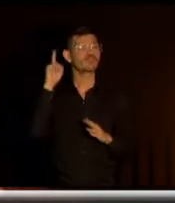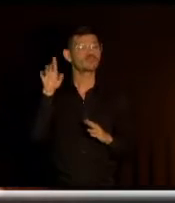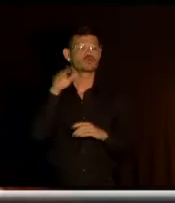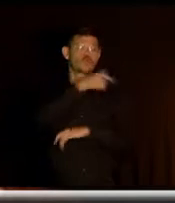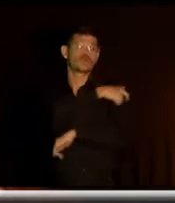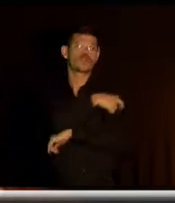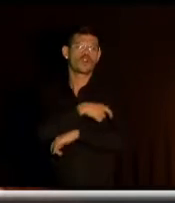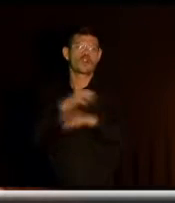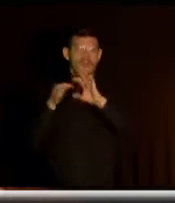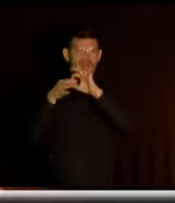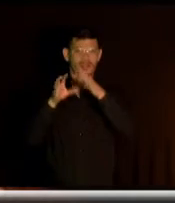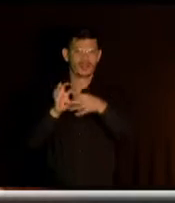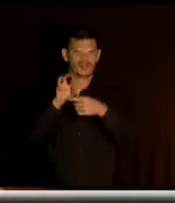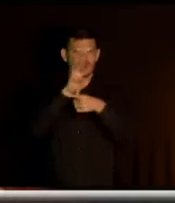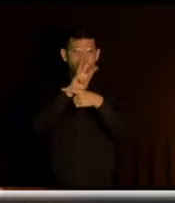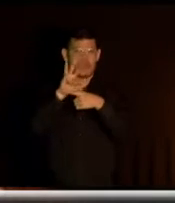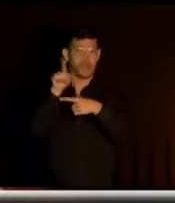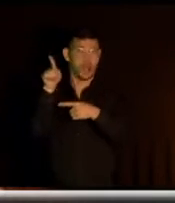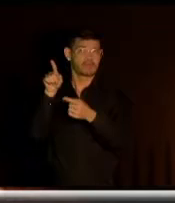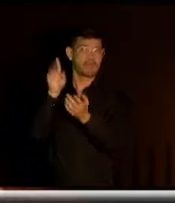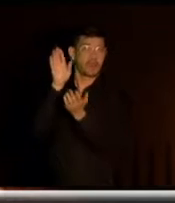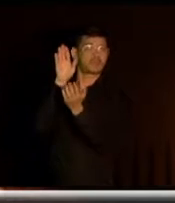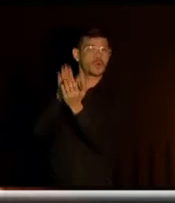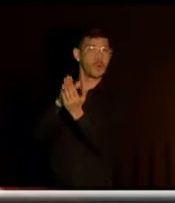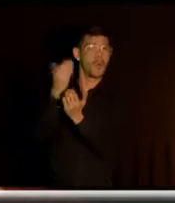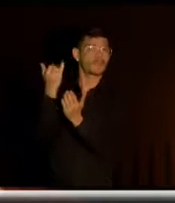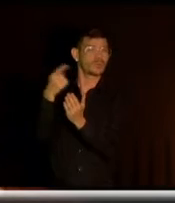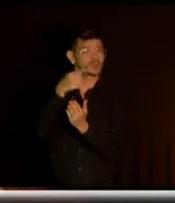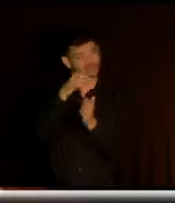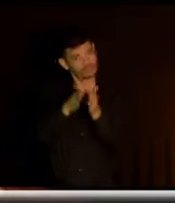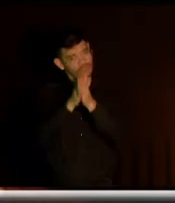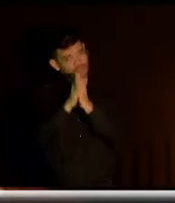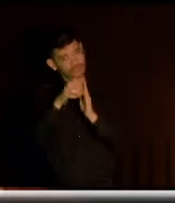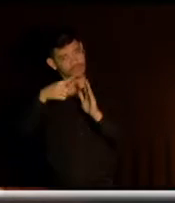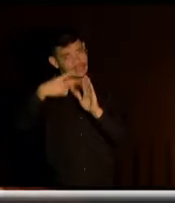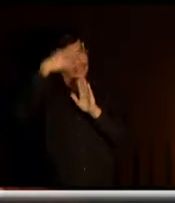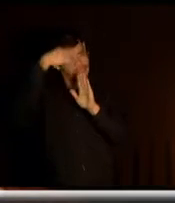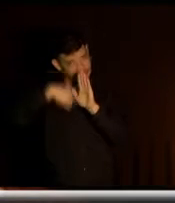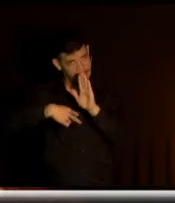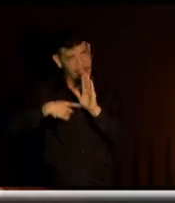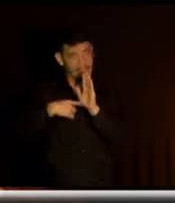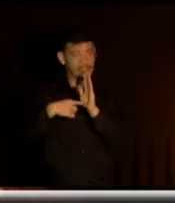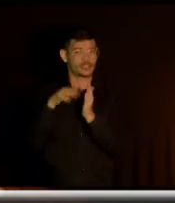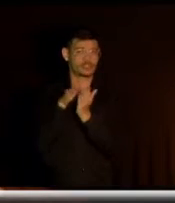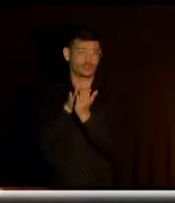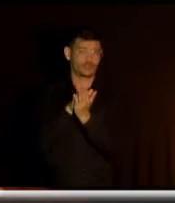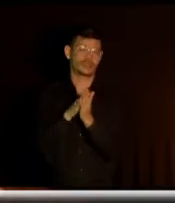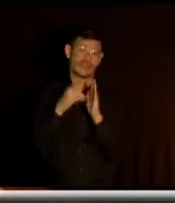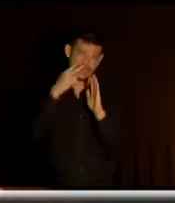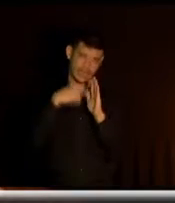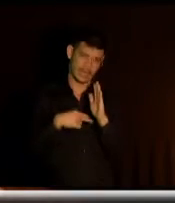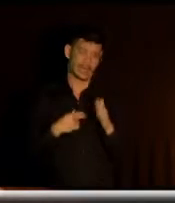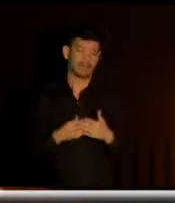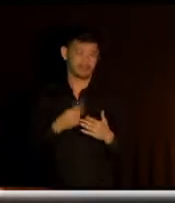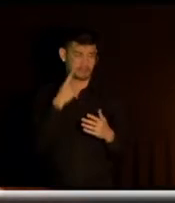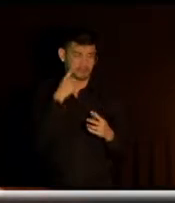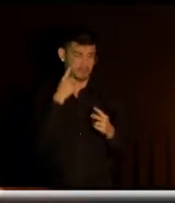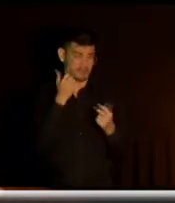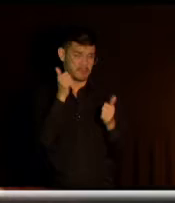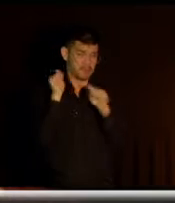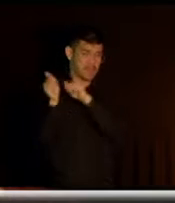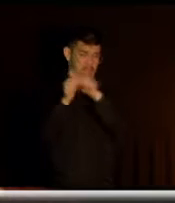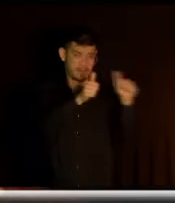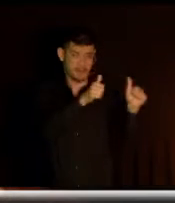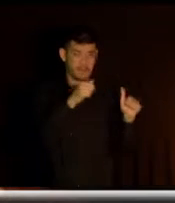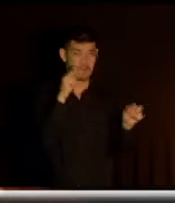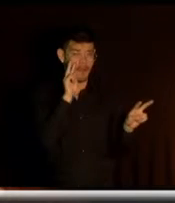Comité Paralímpico Colombiano. Léanse esos documentos y verán que todos los, bueno, o algunos comentarios